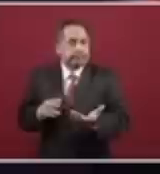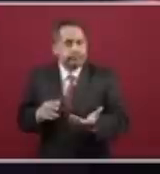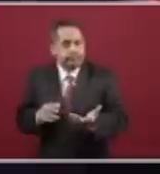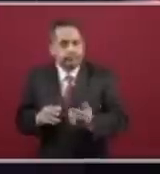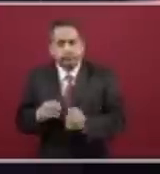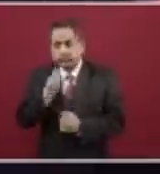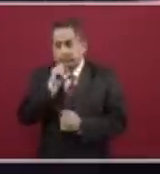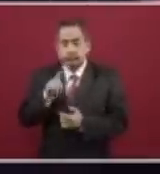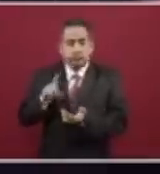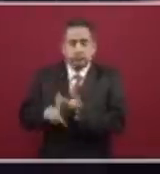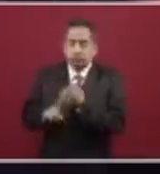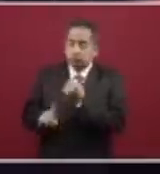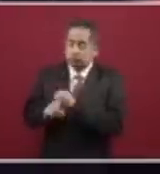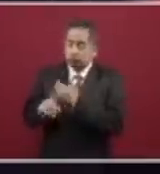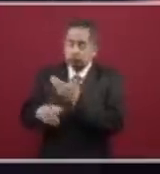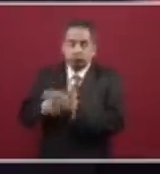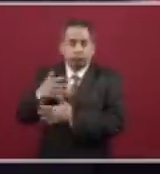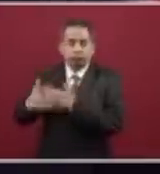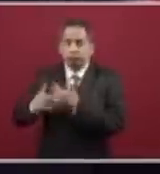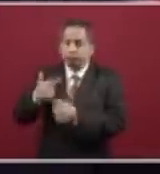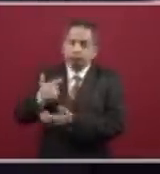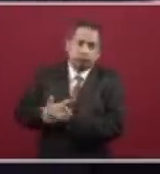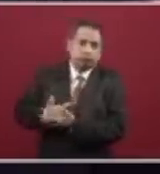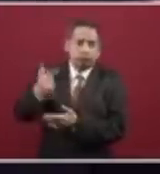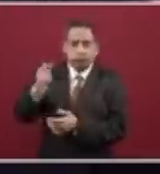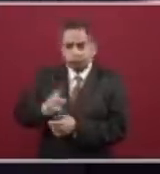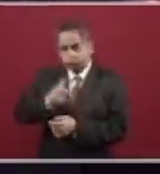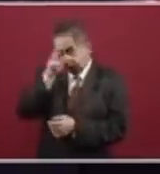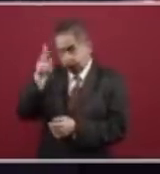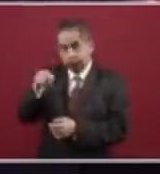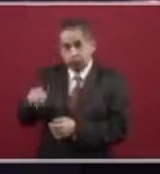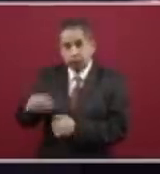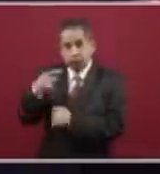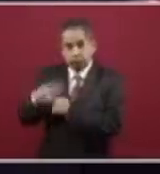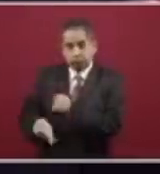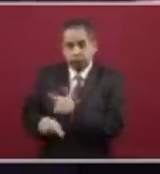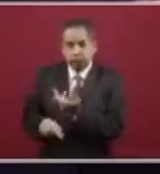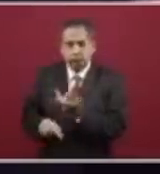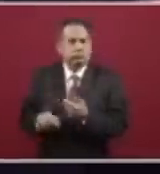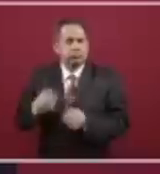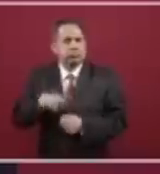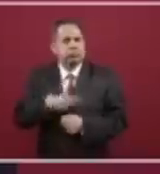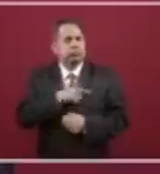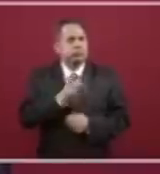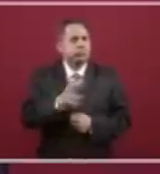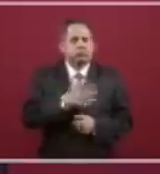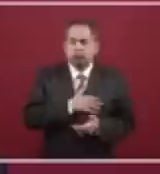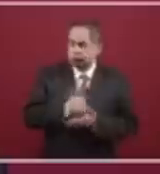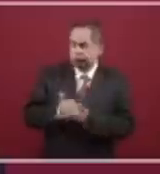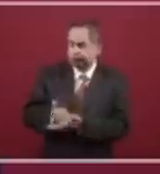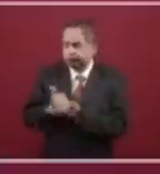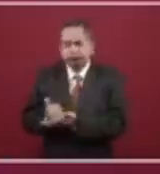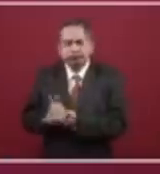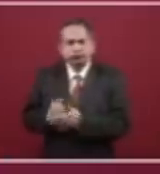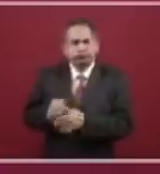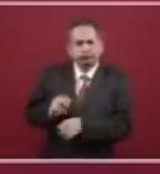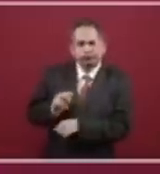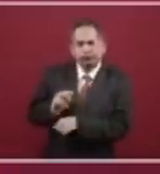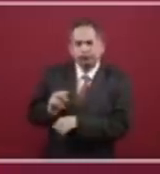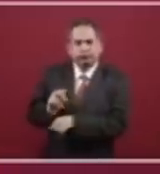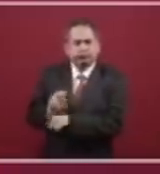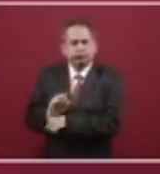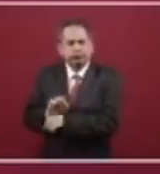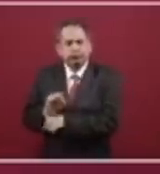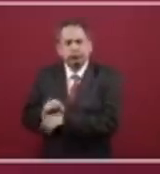violencia nosotros estamos ayudando a nuestros hermanos